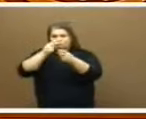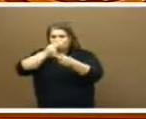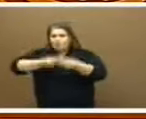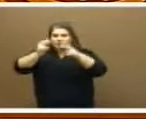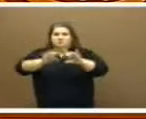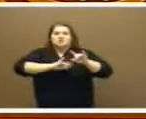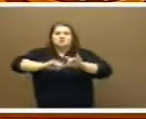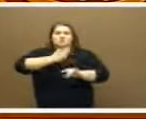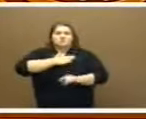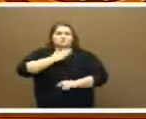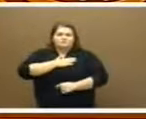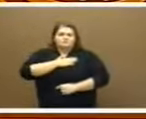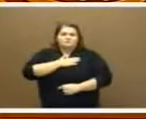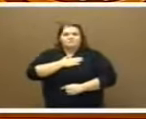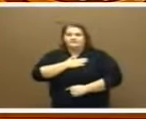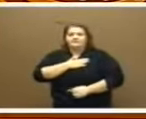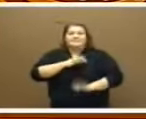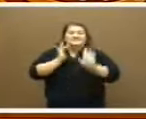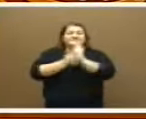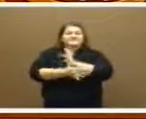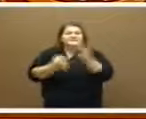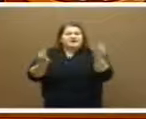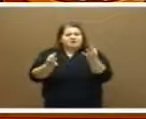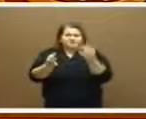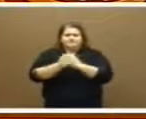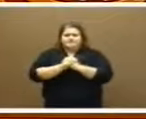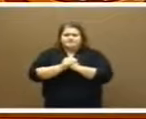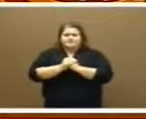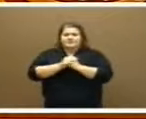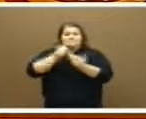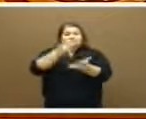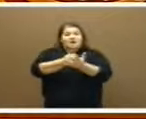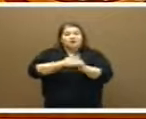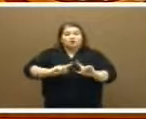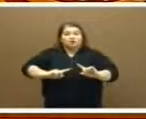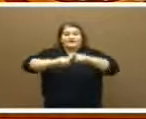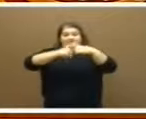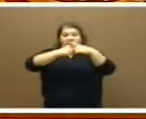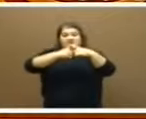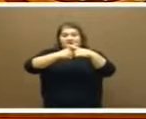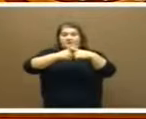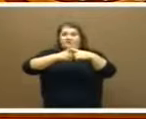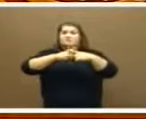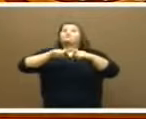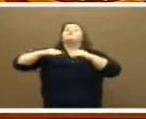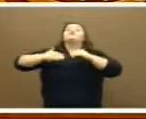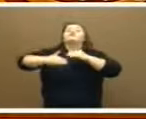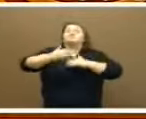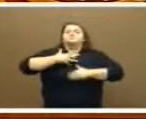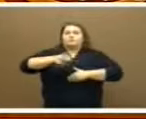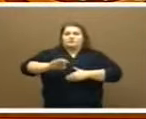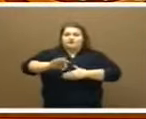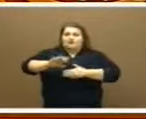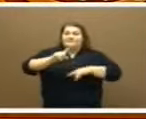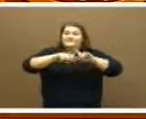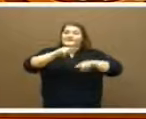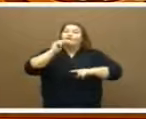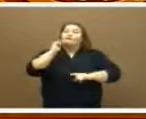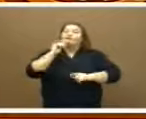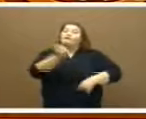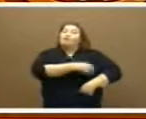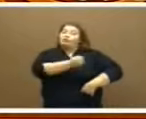región. Se indicaba asimismo la posibilidad de que esa paga extraordinaria se recuperara más adelante a través de los fondos de